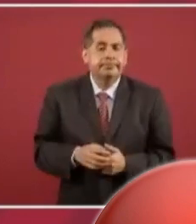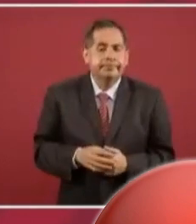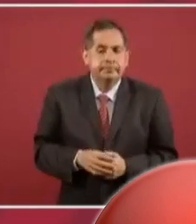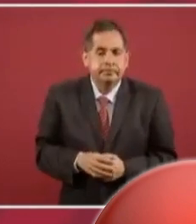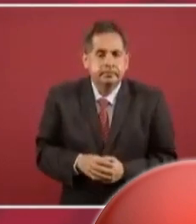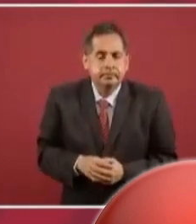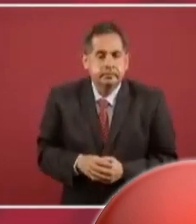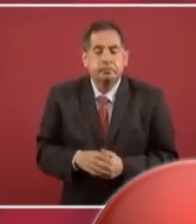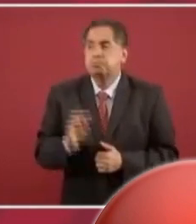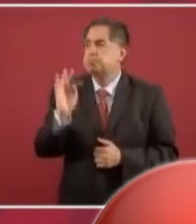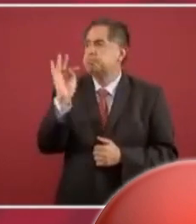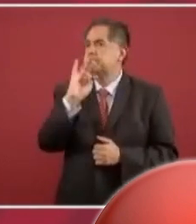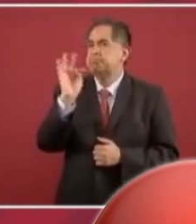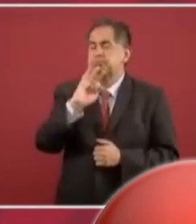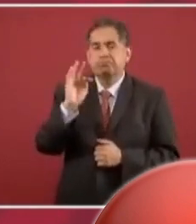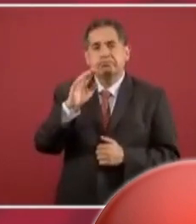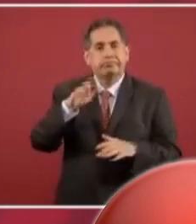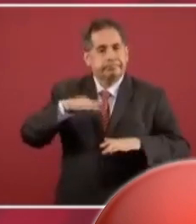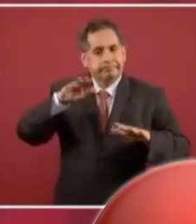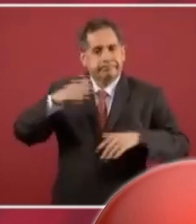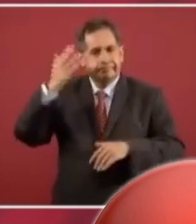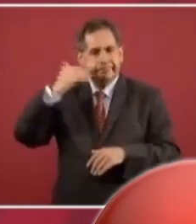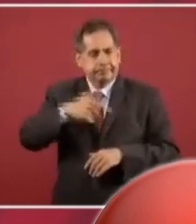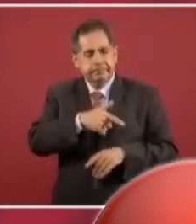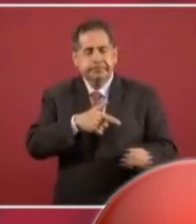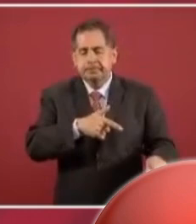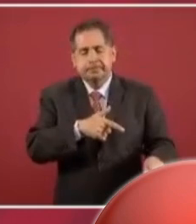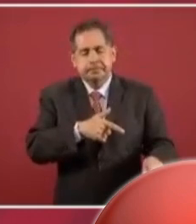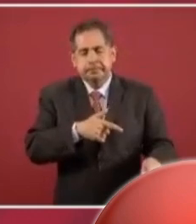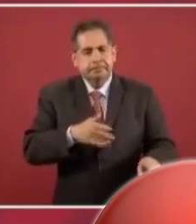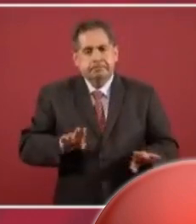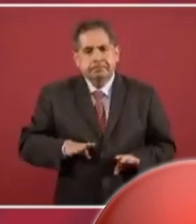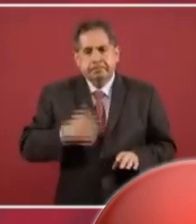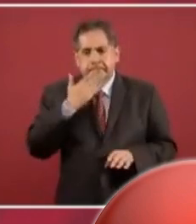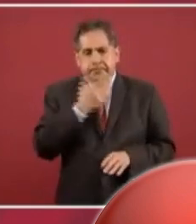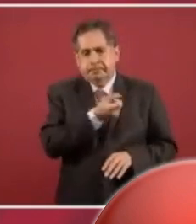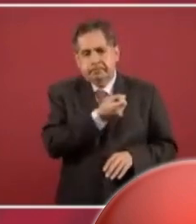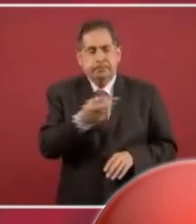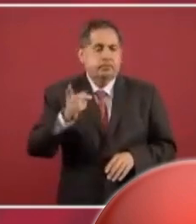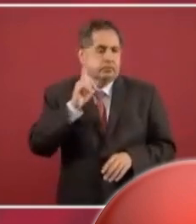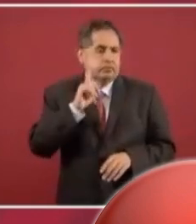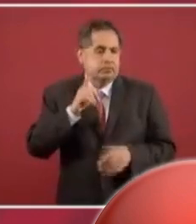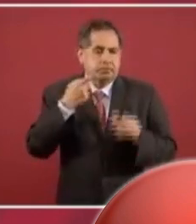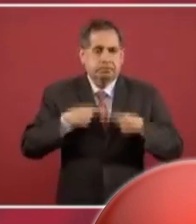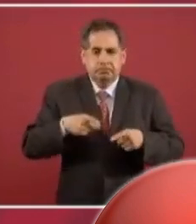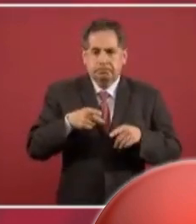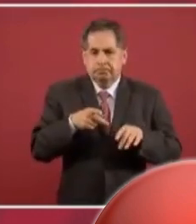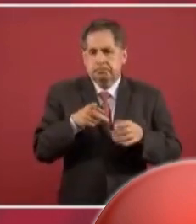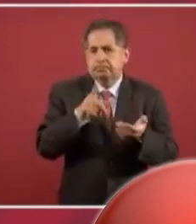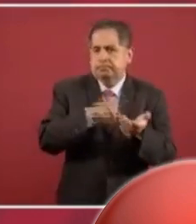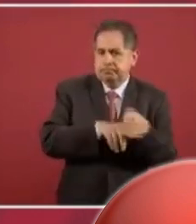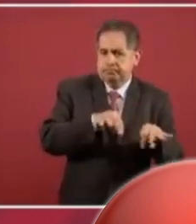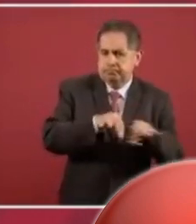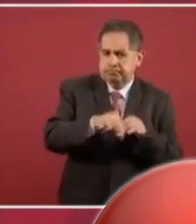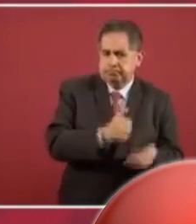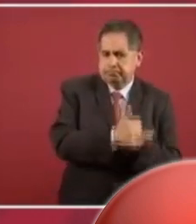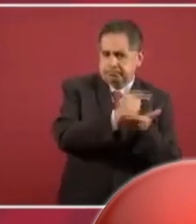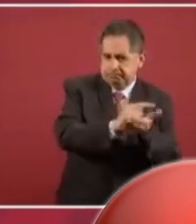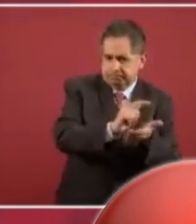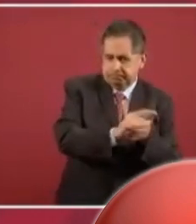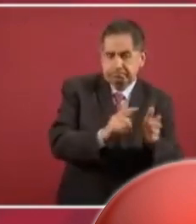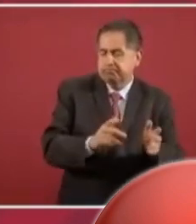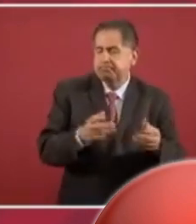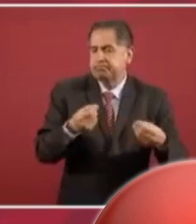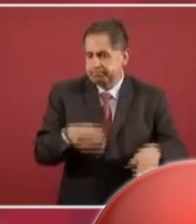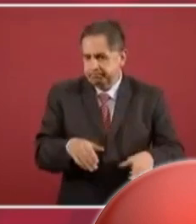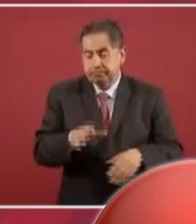algunos casos podían también desfavorecer a las propias trabajadoras del hogar. Hoy justamente, por un lado,